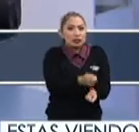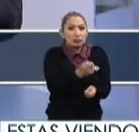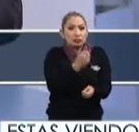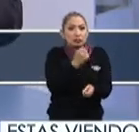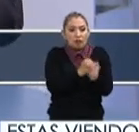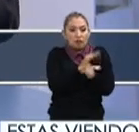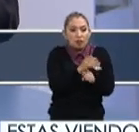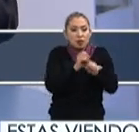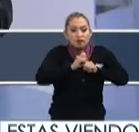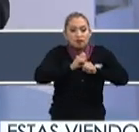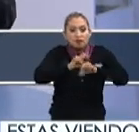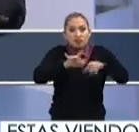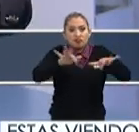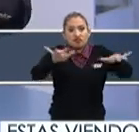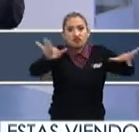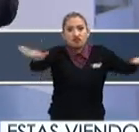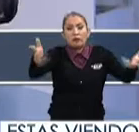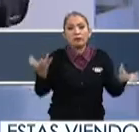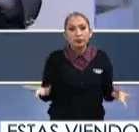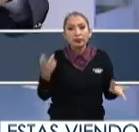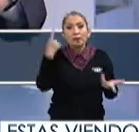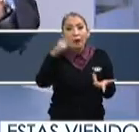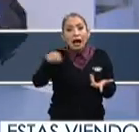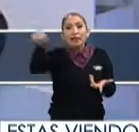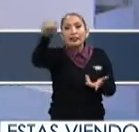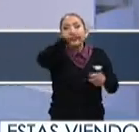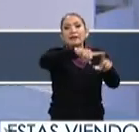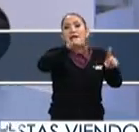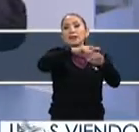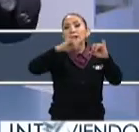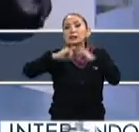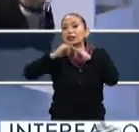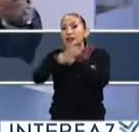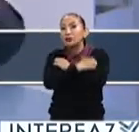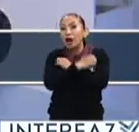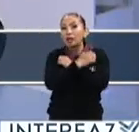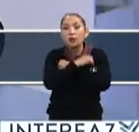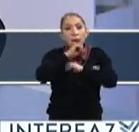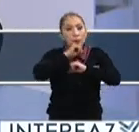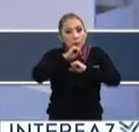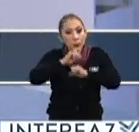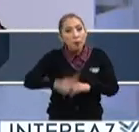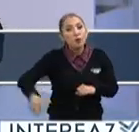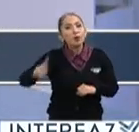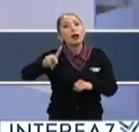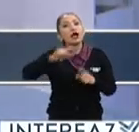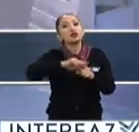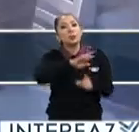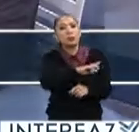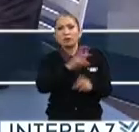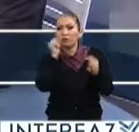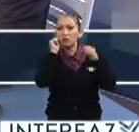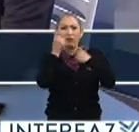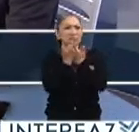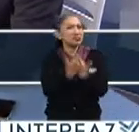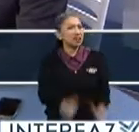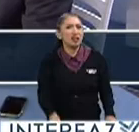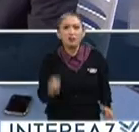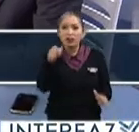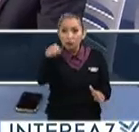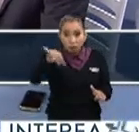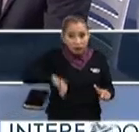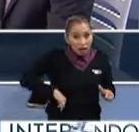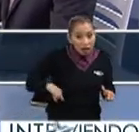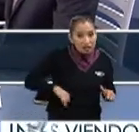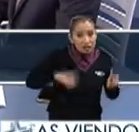tener un efecto constructivo en cascada en las distintas instancias educativas, públicas o privadas, eso no importa, sino que